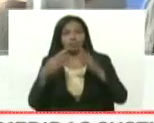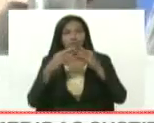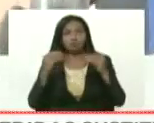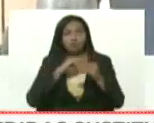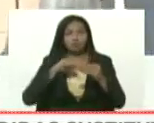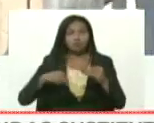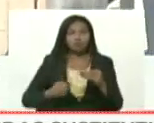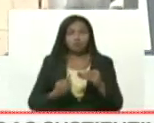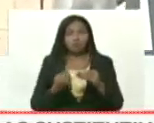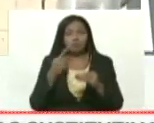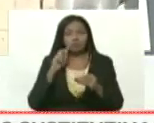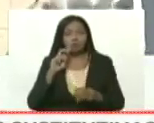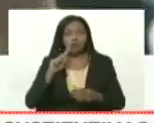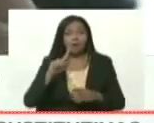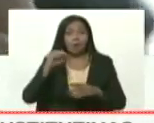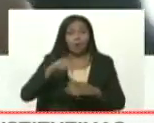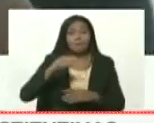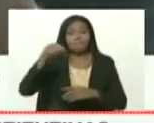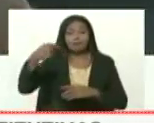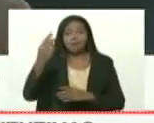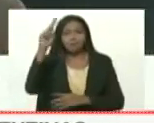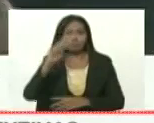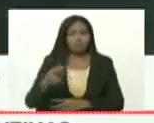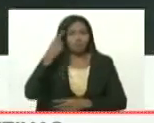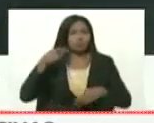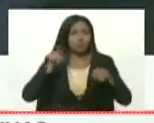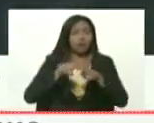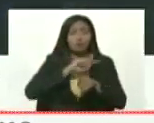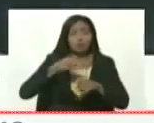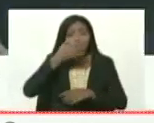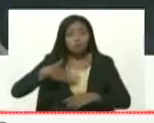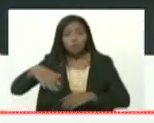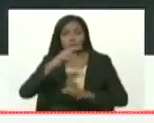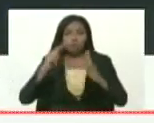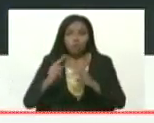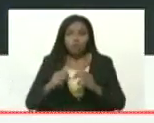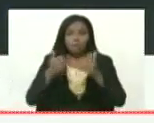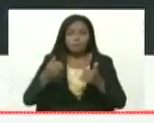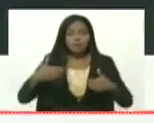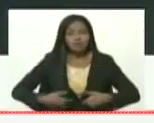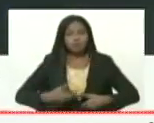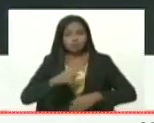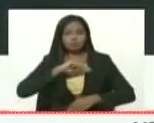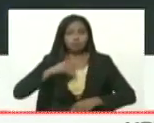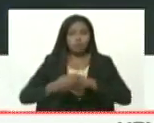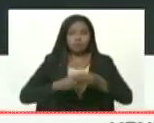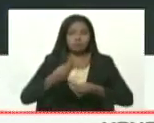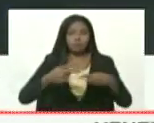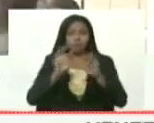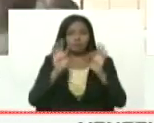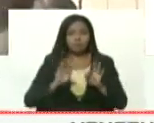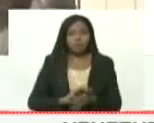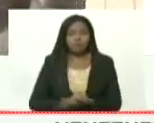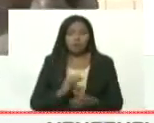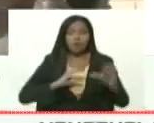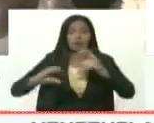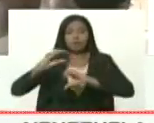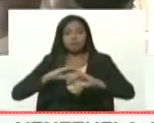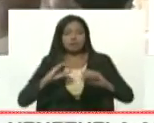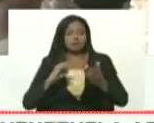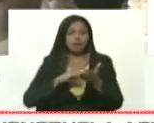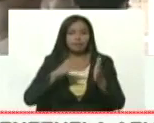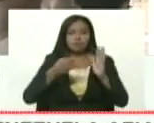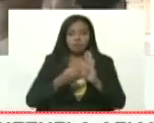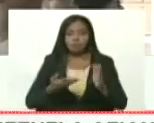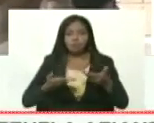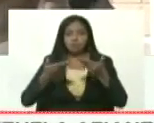hay que mostrarlo hoy, mañana, todos los días, que nuestro pueblo conozca bien el esfuerzo que estamos haciendo con la ciencia, la tecnología,